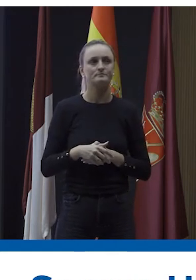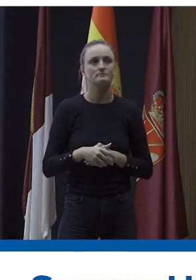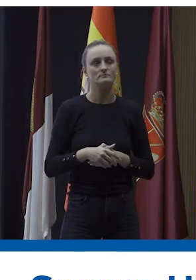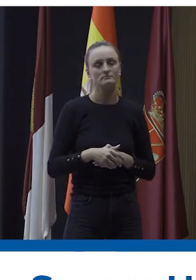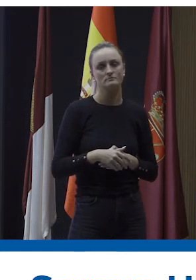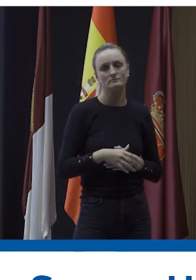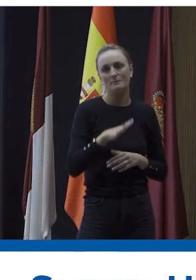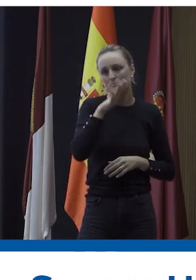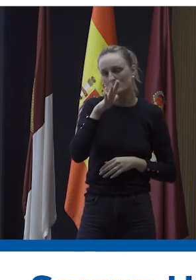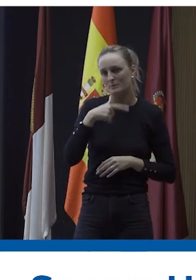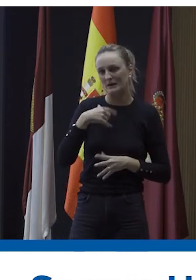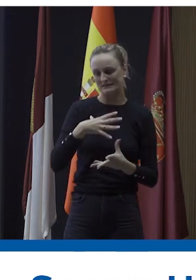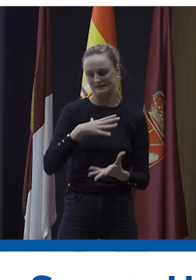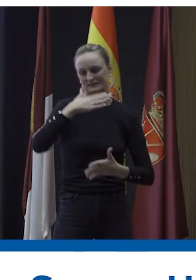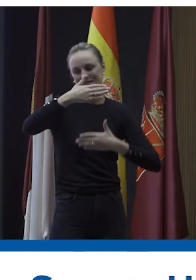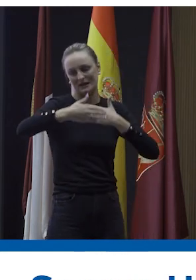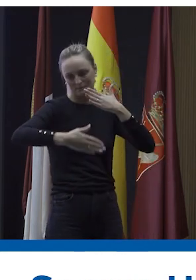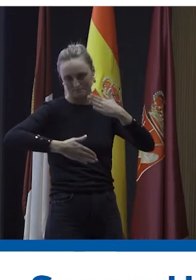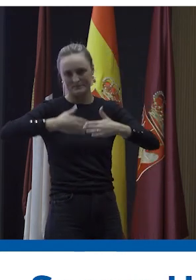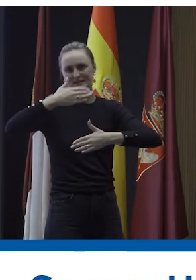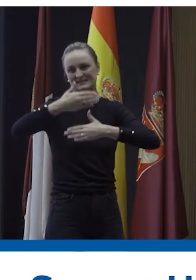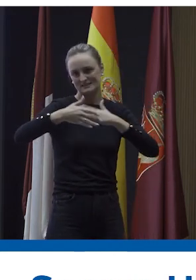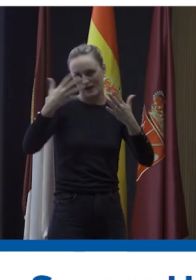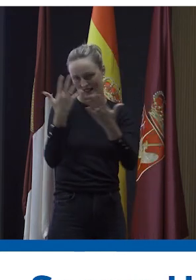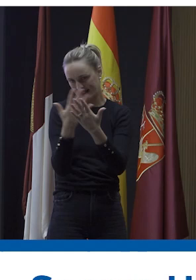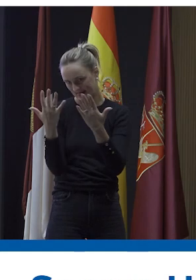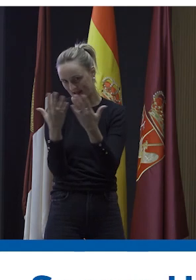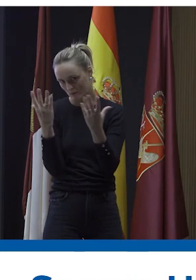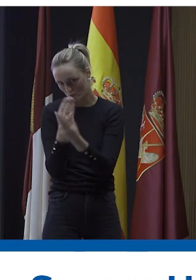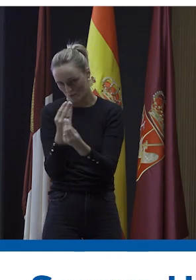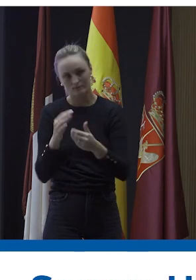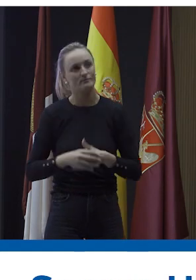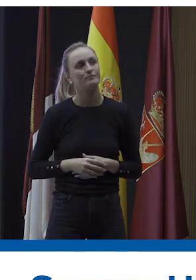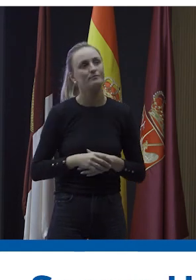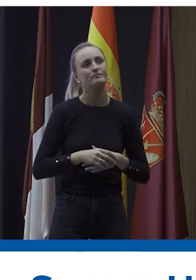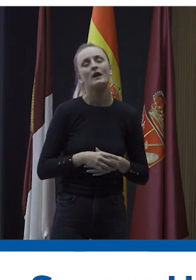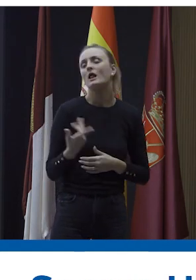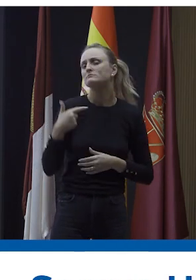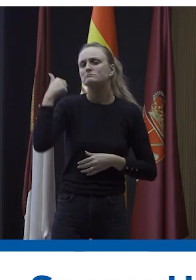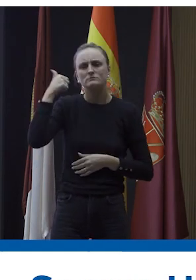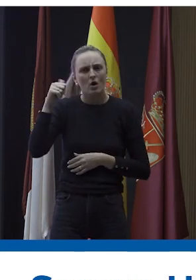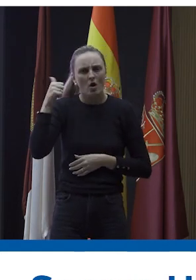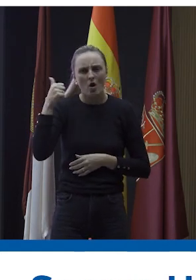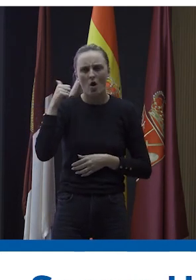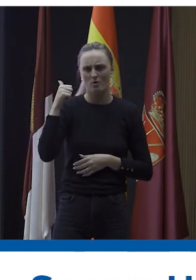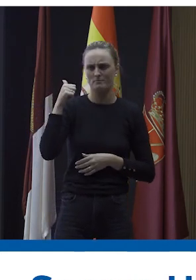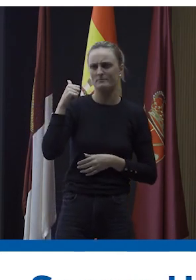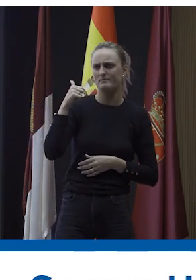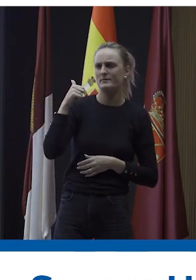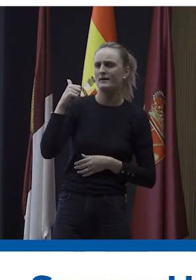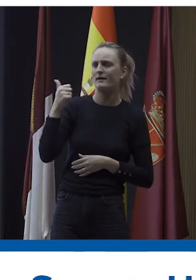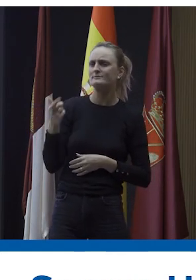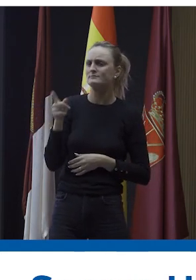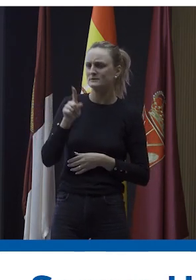tan involucionado el tejido. Y otra pregunta del millón, que es esta, de ¿los hombres sufren la